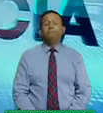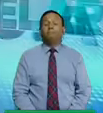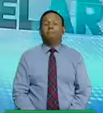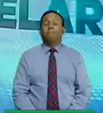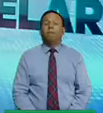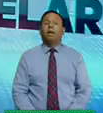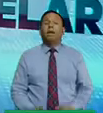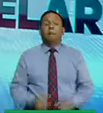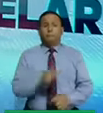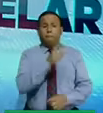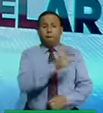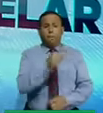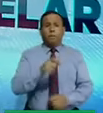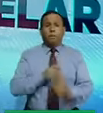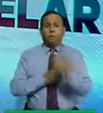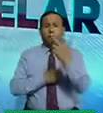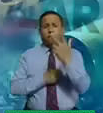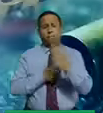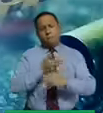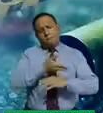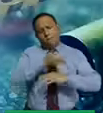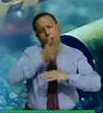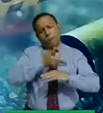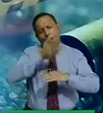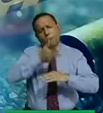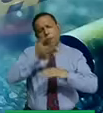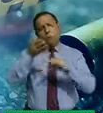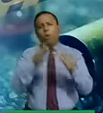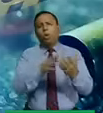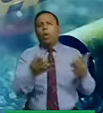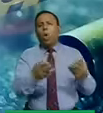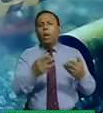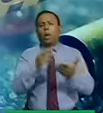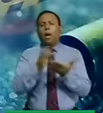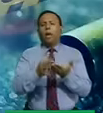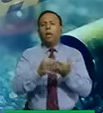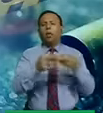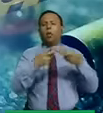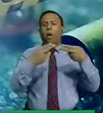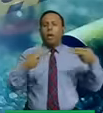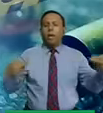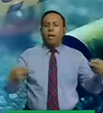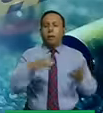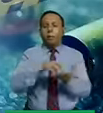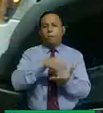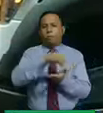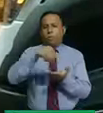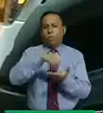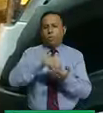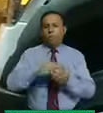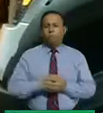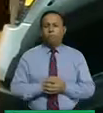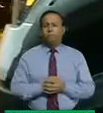Asesinan a 3 personas en el cantón Huaquillas, provincia del Oro. Aquí los detalles.